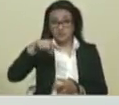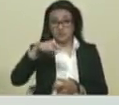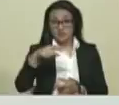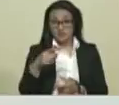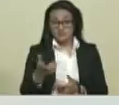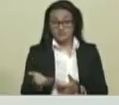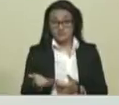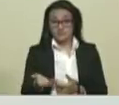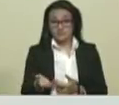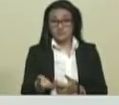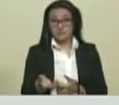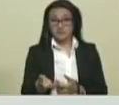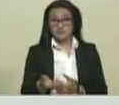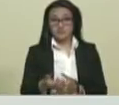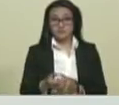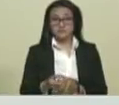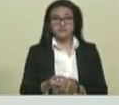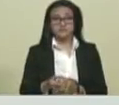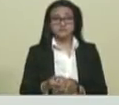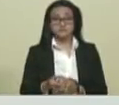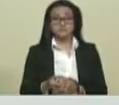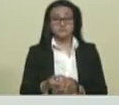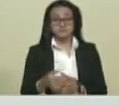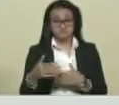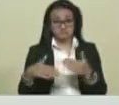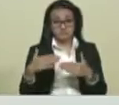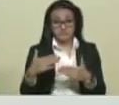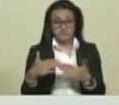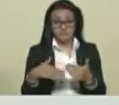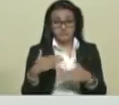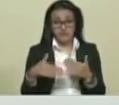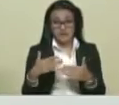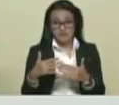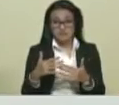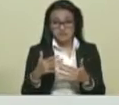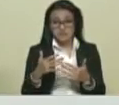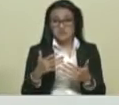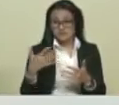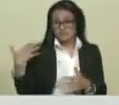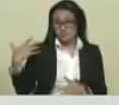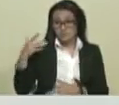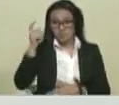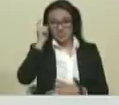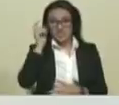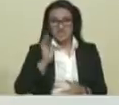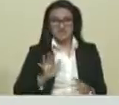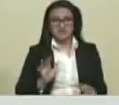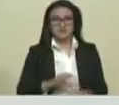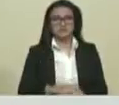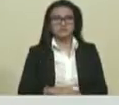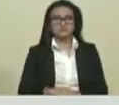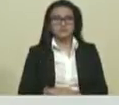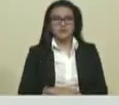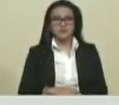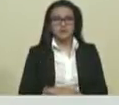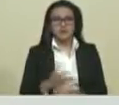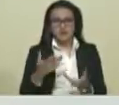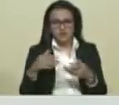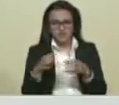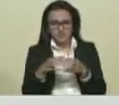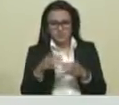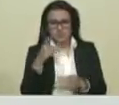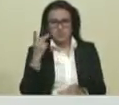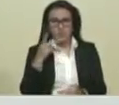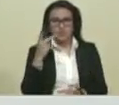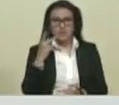medios de información que ha tenido activamente el Consejo desde hace varios días. Y además de eso, las mismas organizaciones políticas,